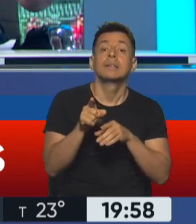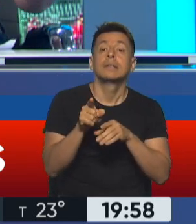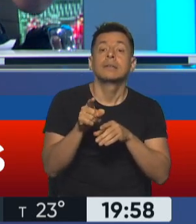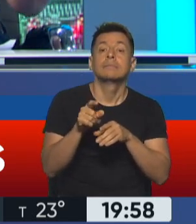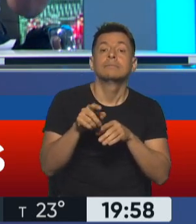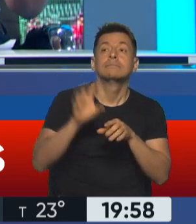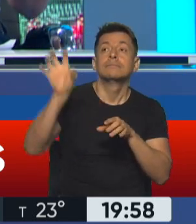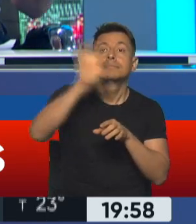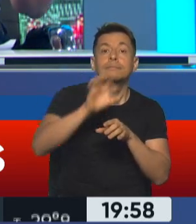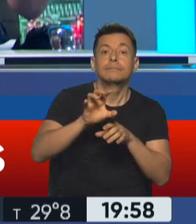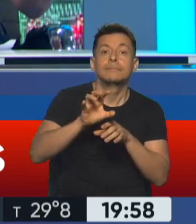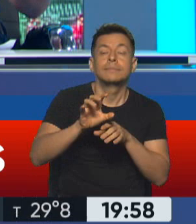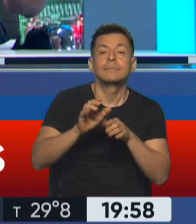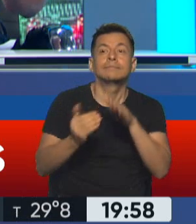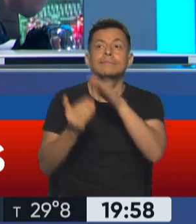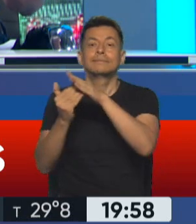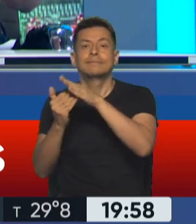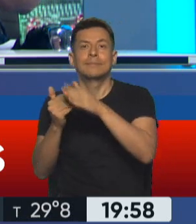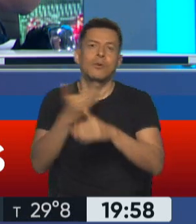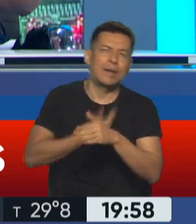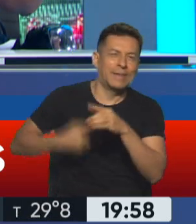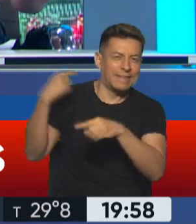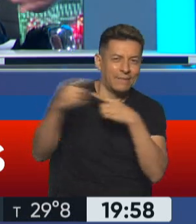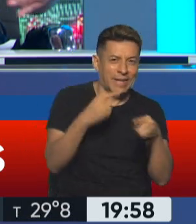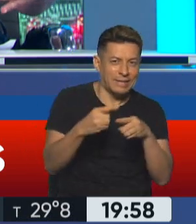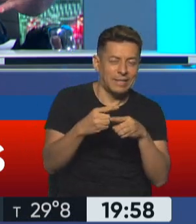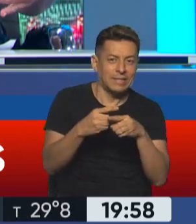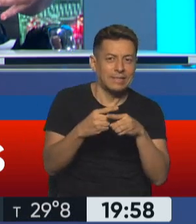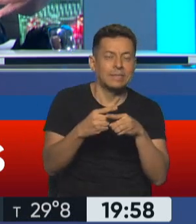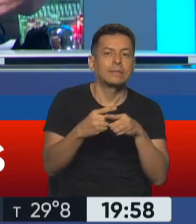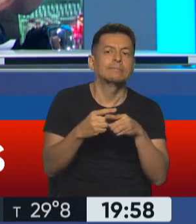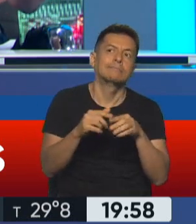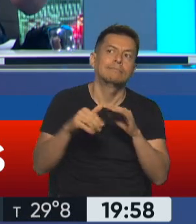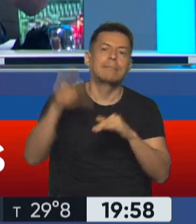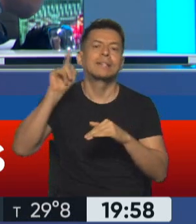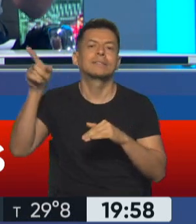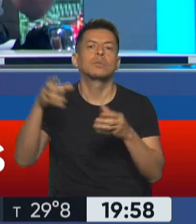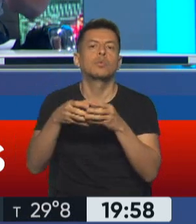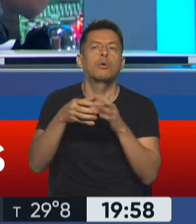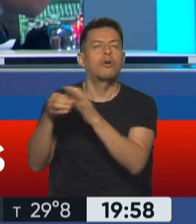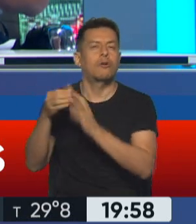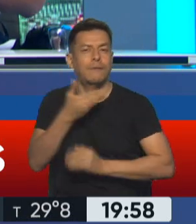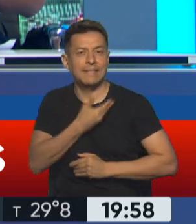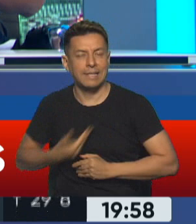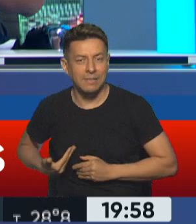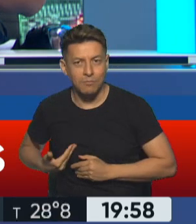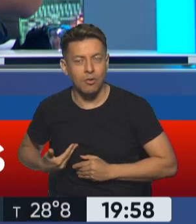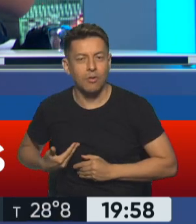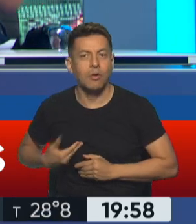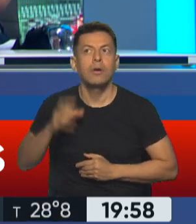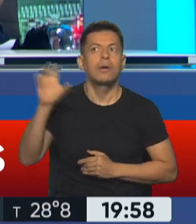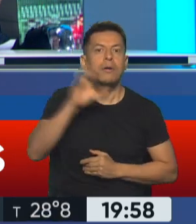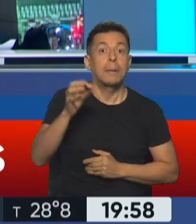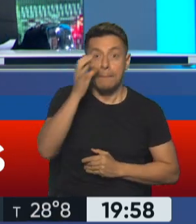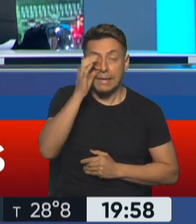alcaldías dieron, estamos hablando de alcaldías y gobernaciones, dieron una clara ventaja para el oficialismo, que retuvo 20